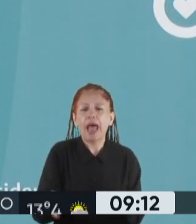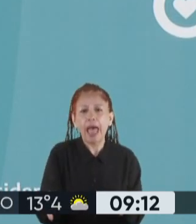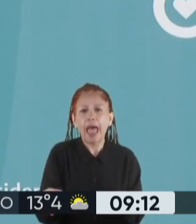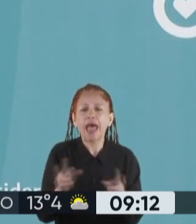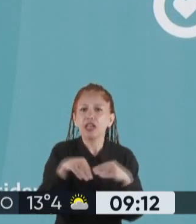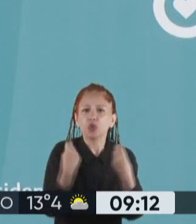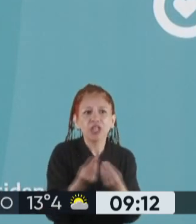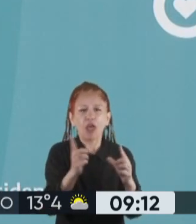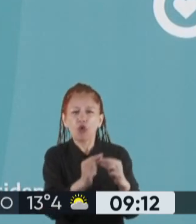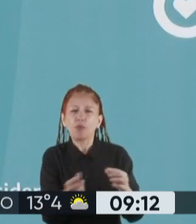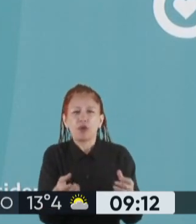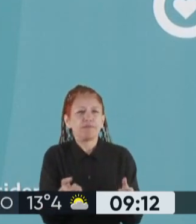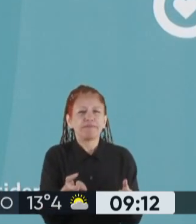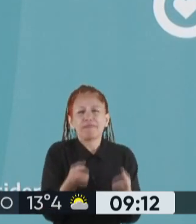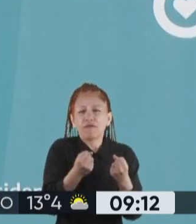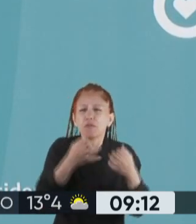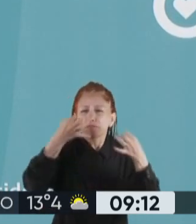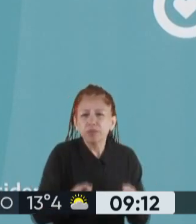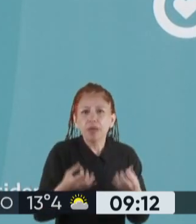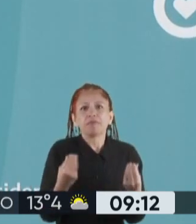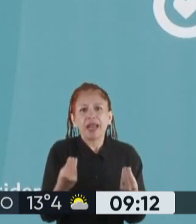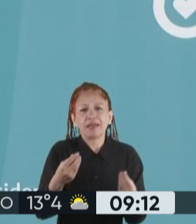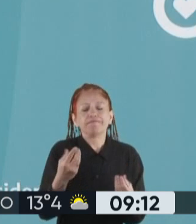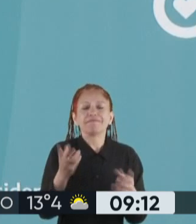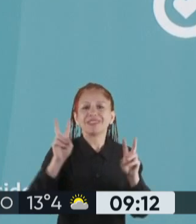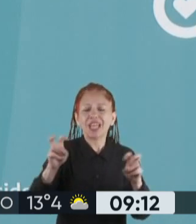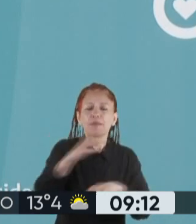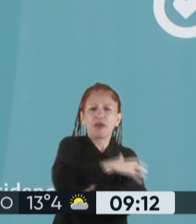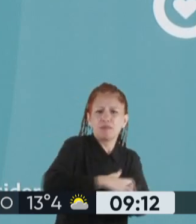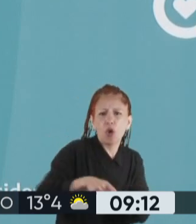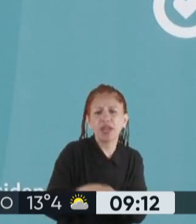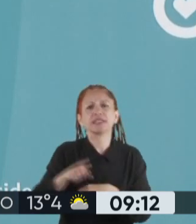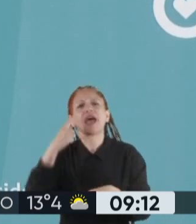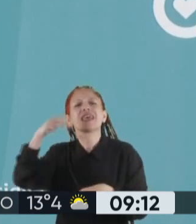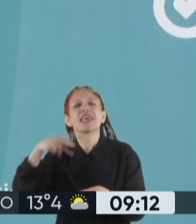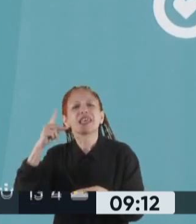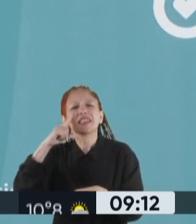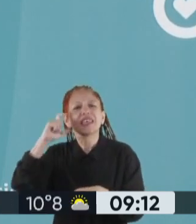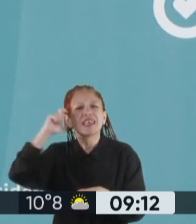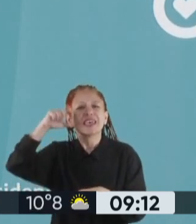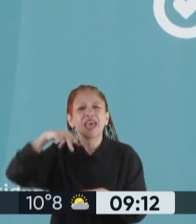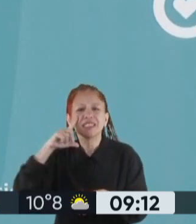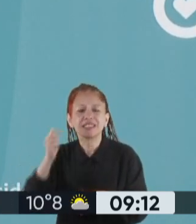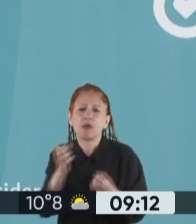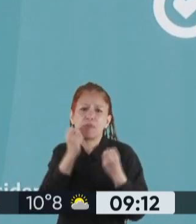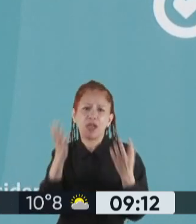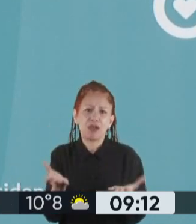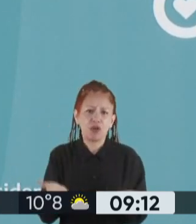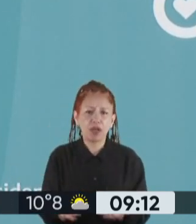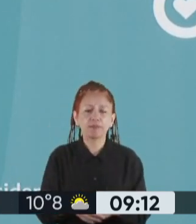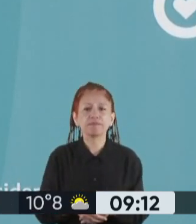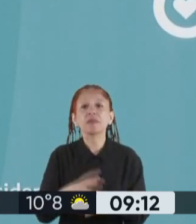nos alienten un poco más con respecto a la pobreza y a la indigencia, que de todas maneras, como siempre decimos, hasta